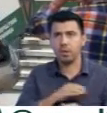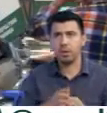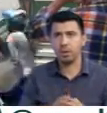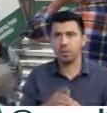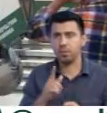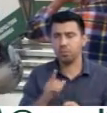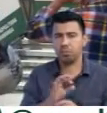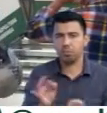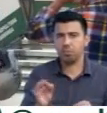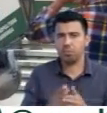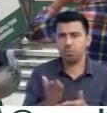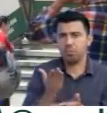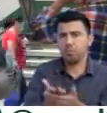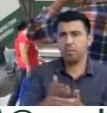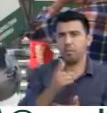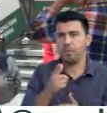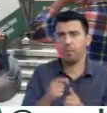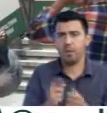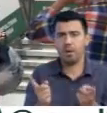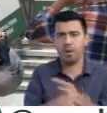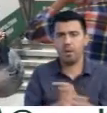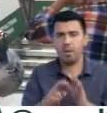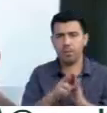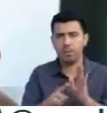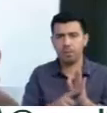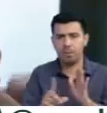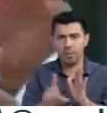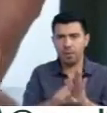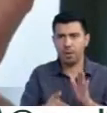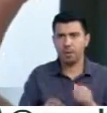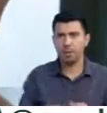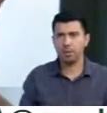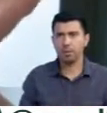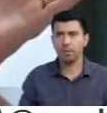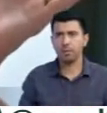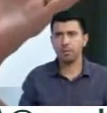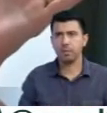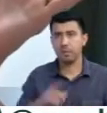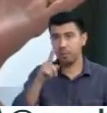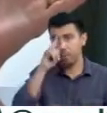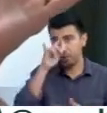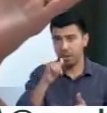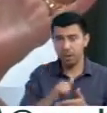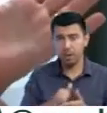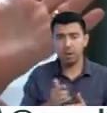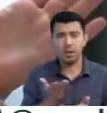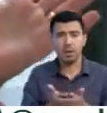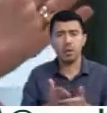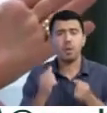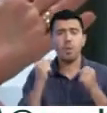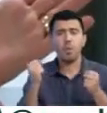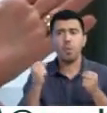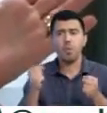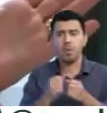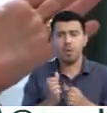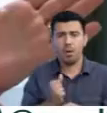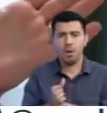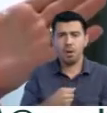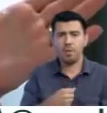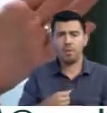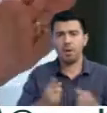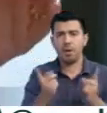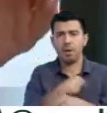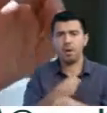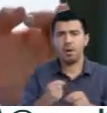ningún momento le han solicitado que cambie las normas legales. Él cree que nosotros con la huelga de hambre le estamos diciendo que cambie el marco